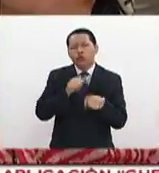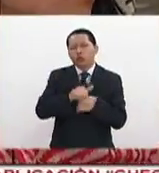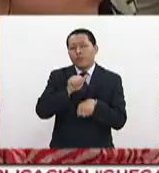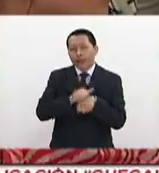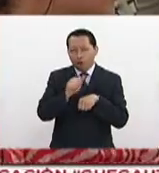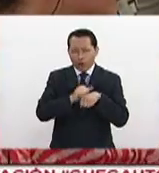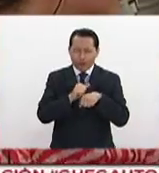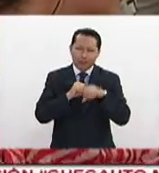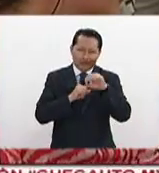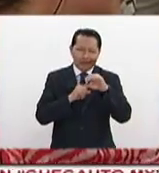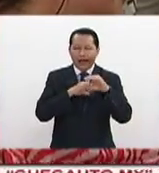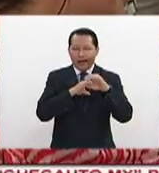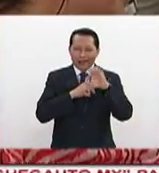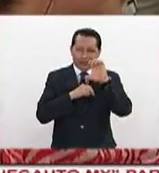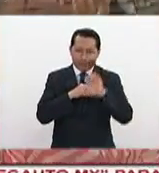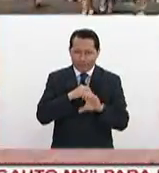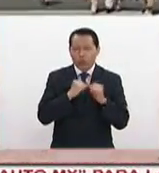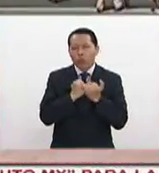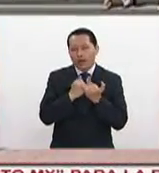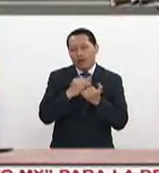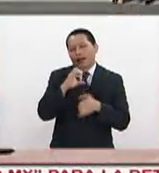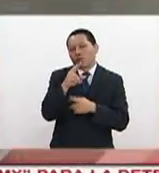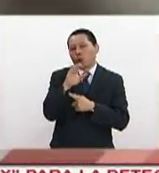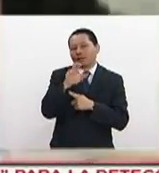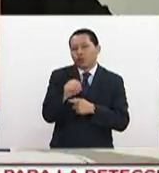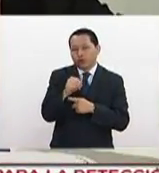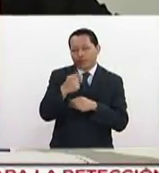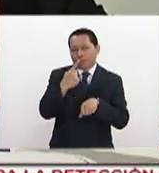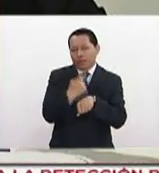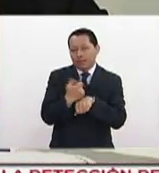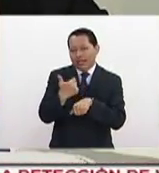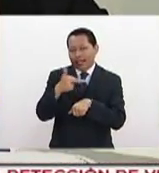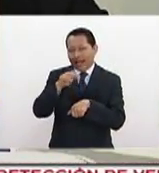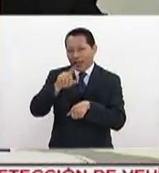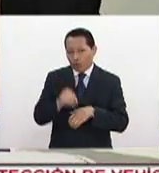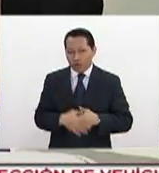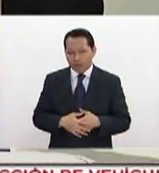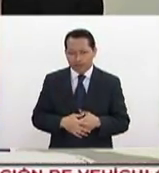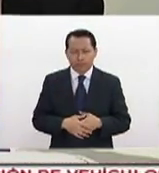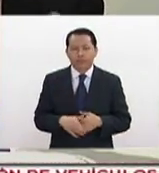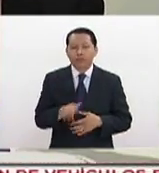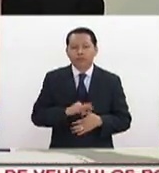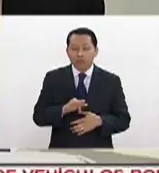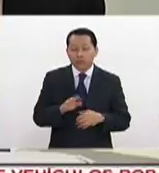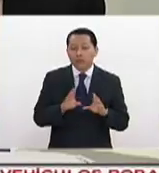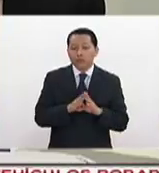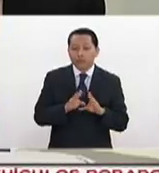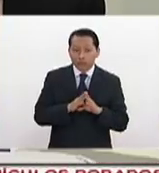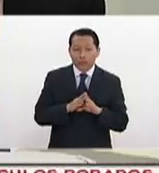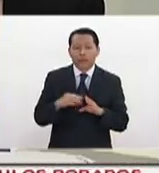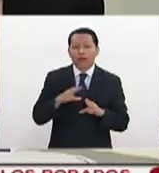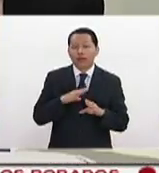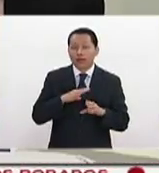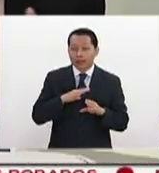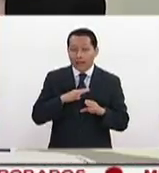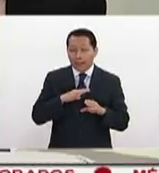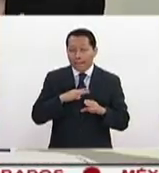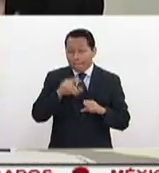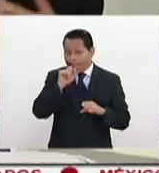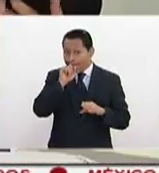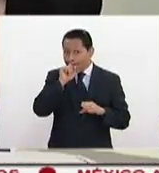números fraccionarios y ecuaciones de primer grado. Cuando menos yo digo que entre 1 y 2 décadas debe